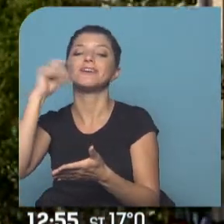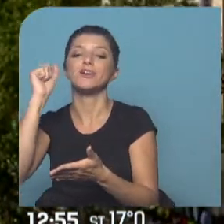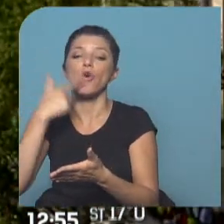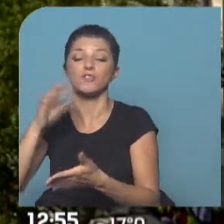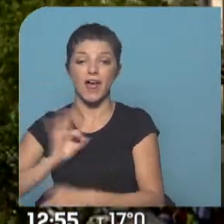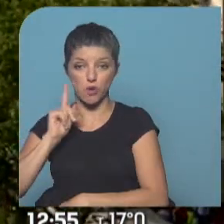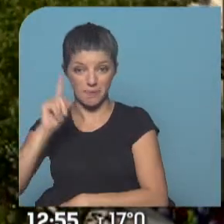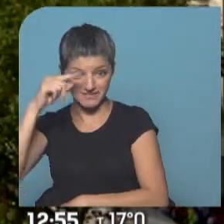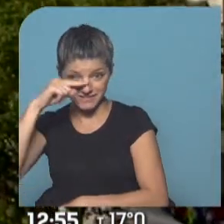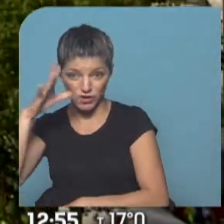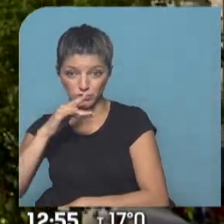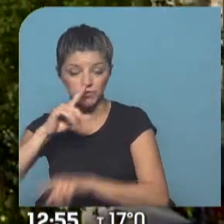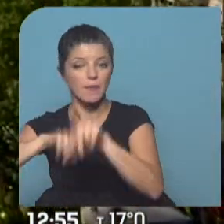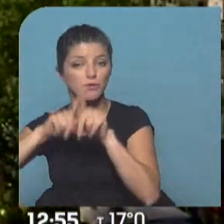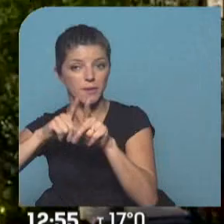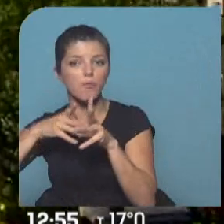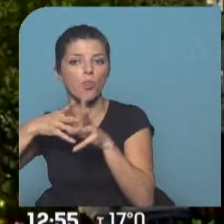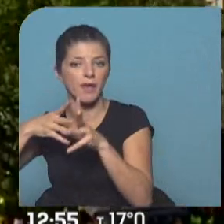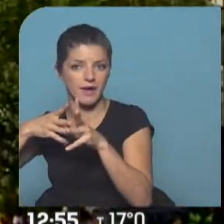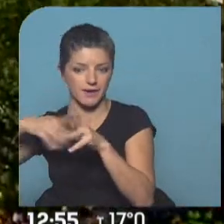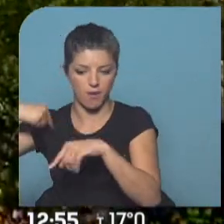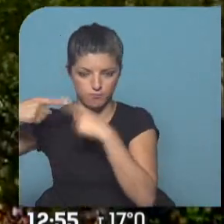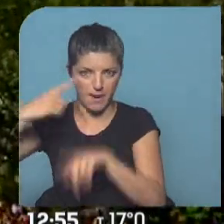1714, en plena Guerra de Sucesión Española.